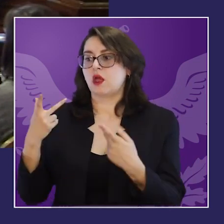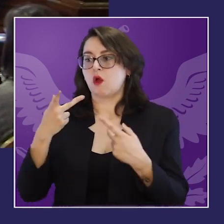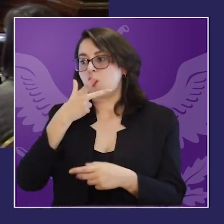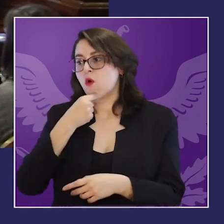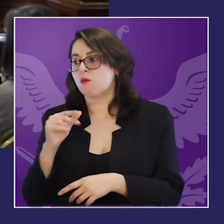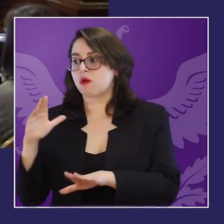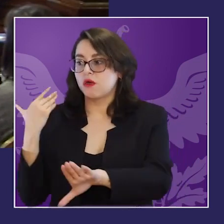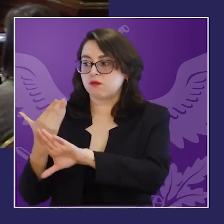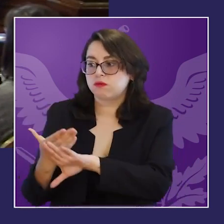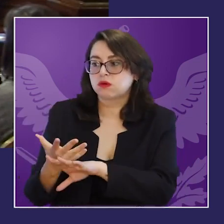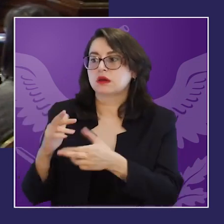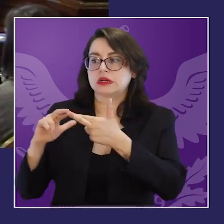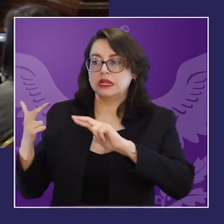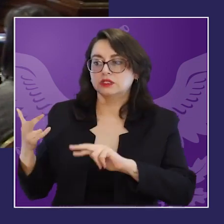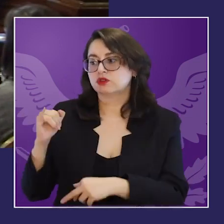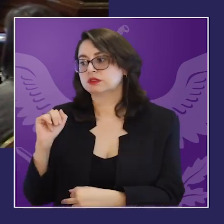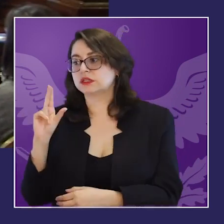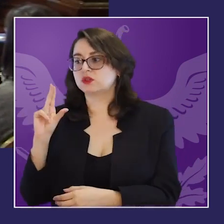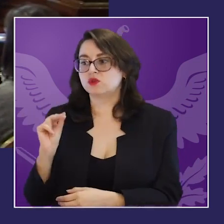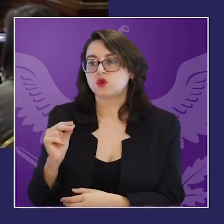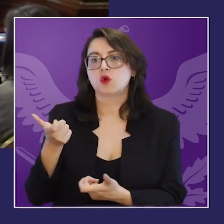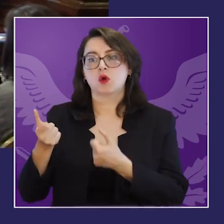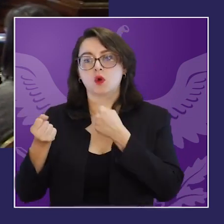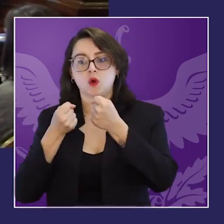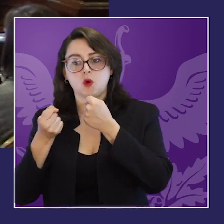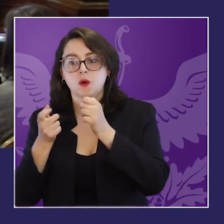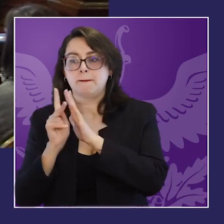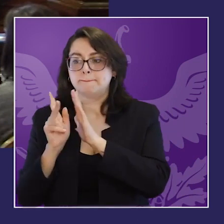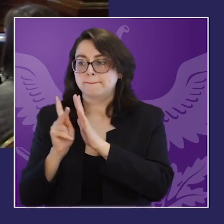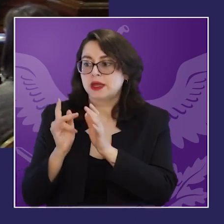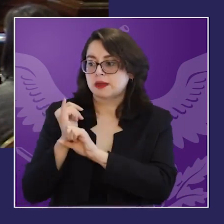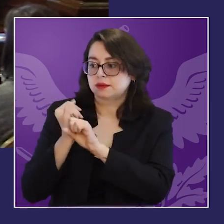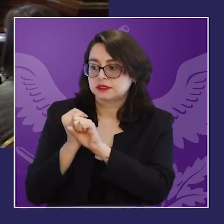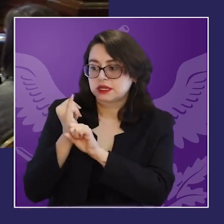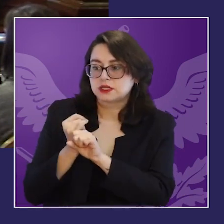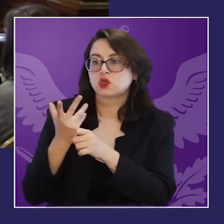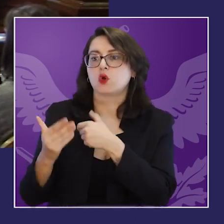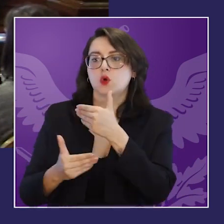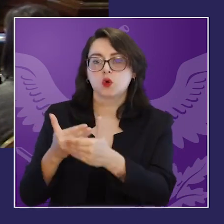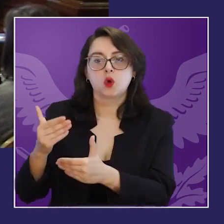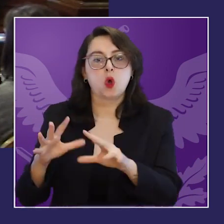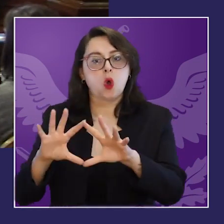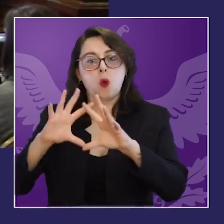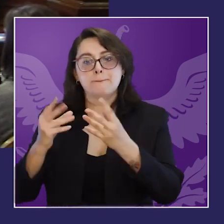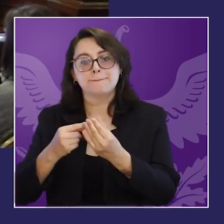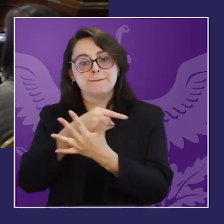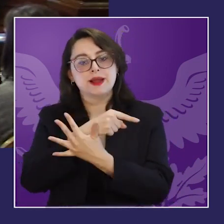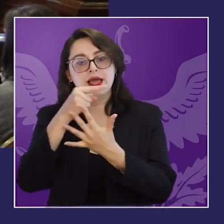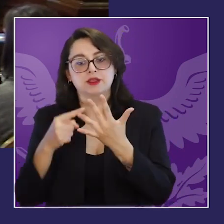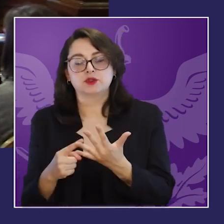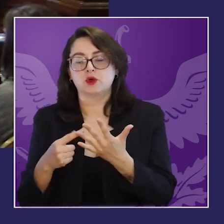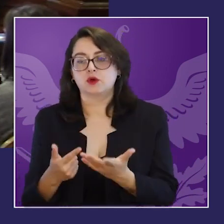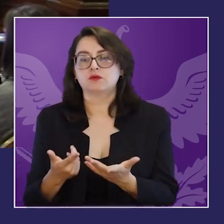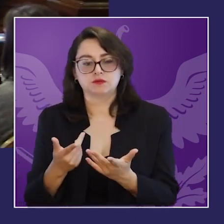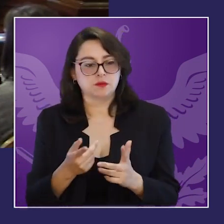ocurrencia de los hechos, perfil del agresor, si tenían una relación con las víctimas, los medios y los métodos utilizados,